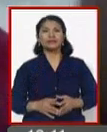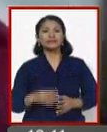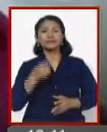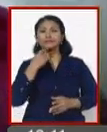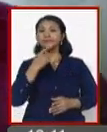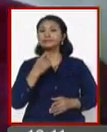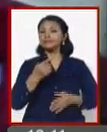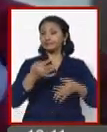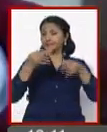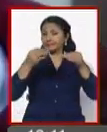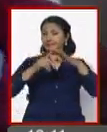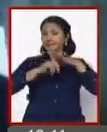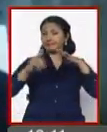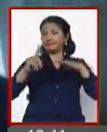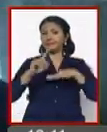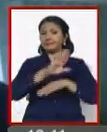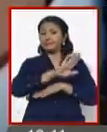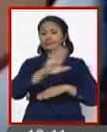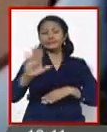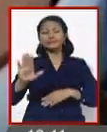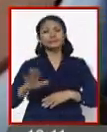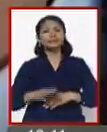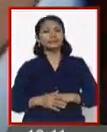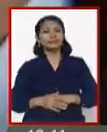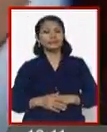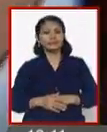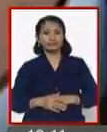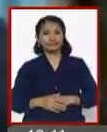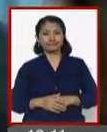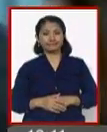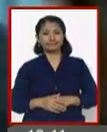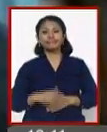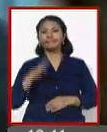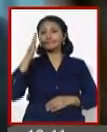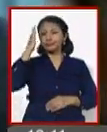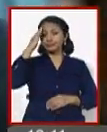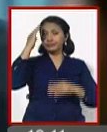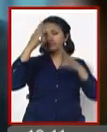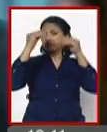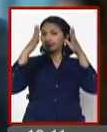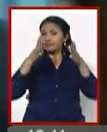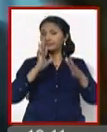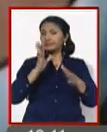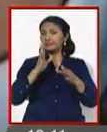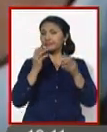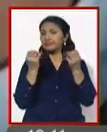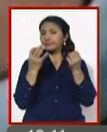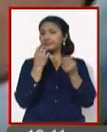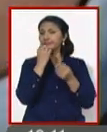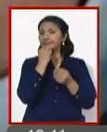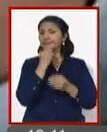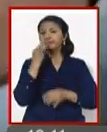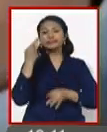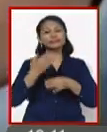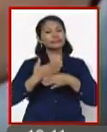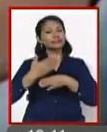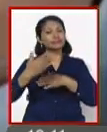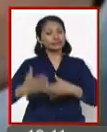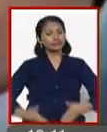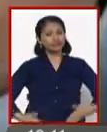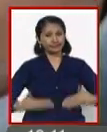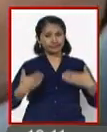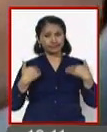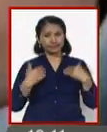Les diré que decidí escaparme de usted. Tú sabes que la maestra Melek te ama mucho. A lo largo de su